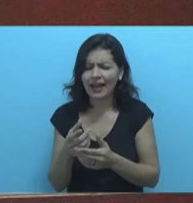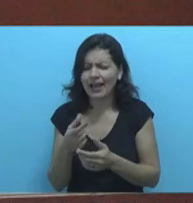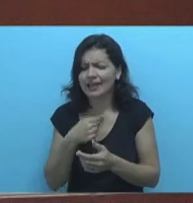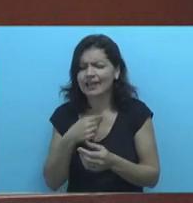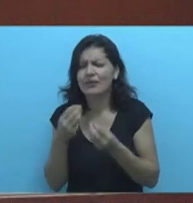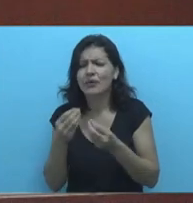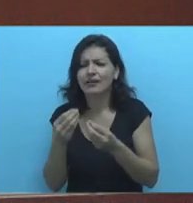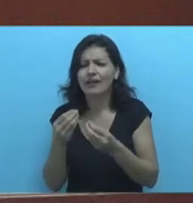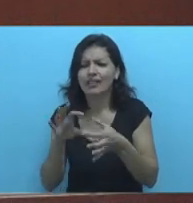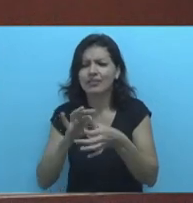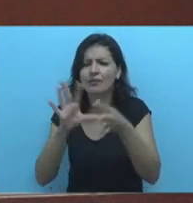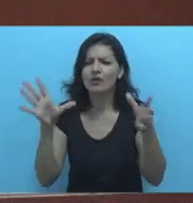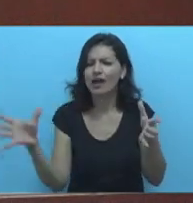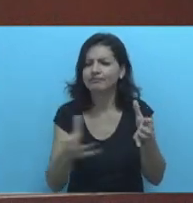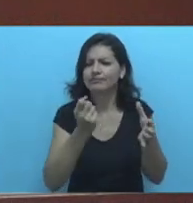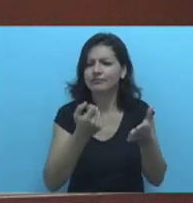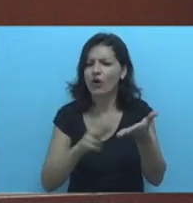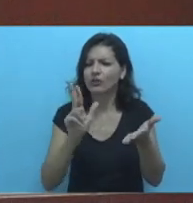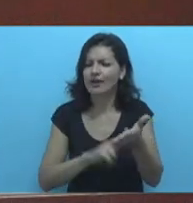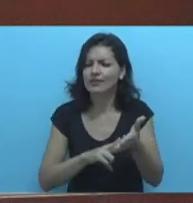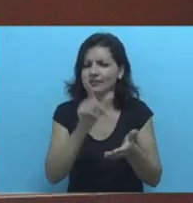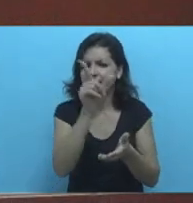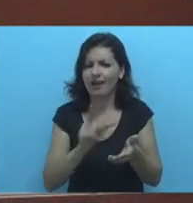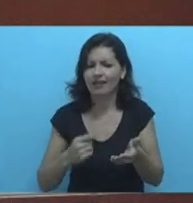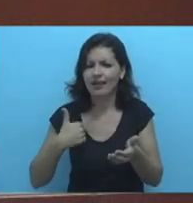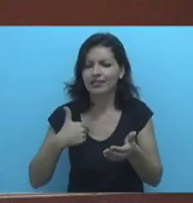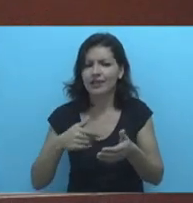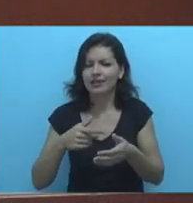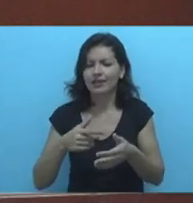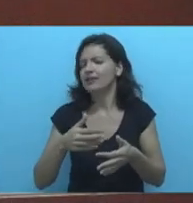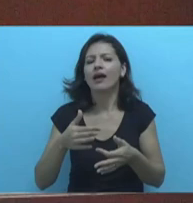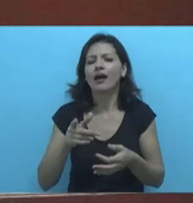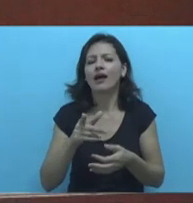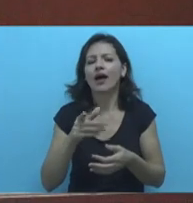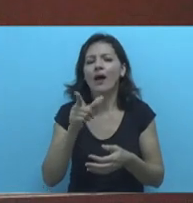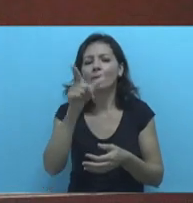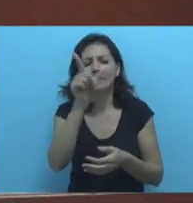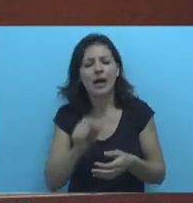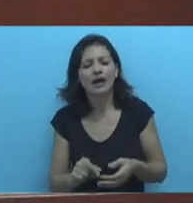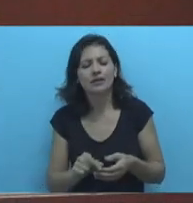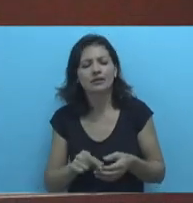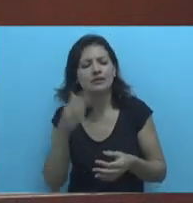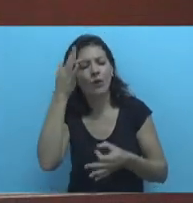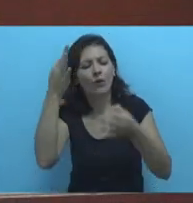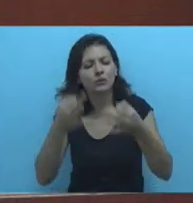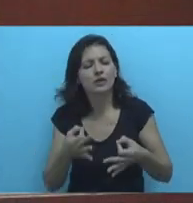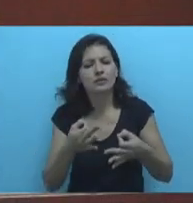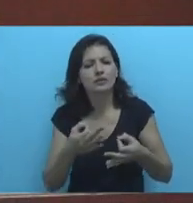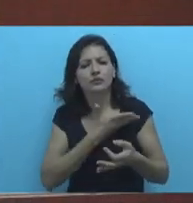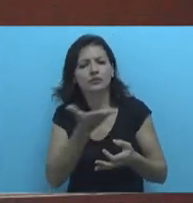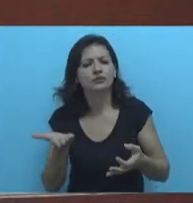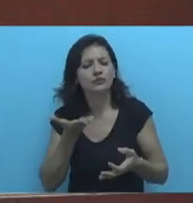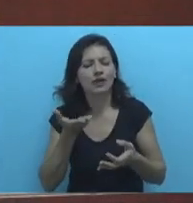y poder transformar a la Argentina en un país con justicia social. Esos eran nuestros